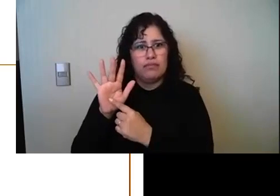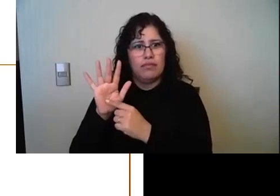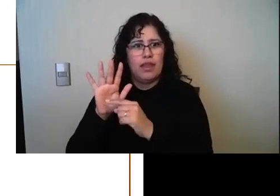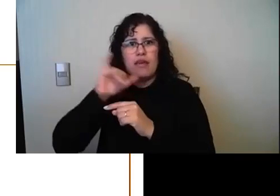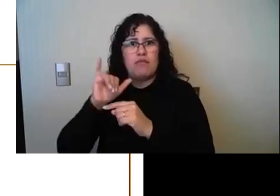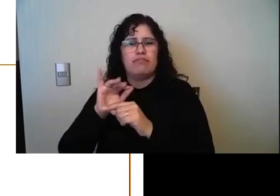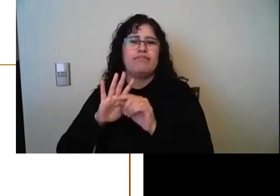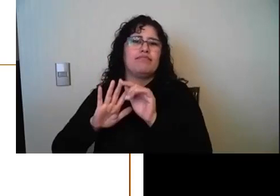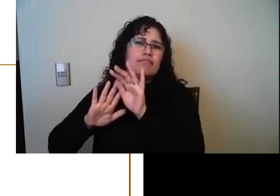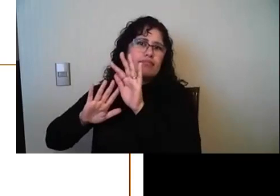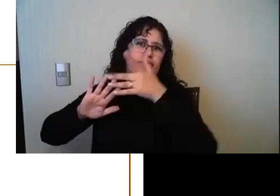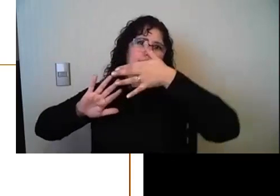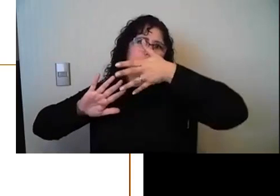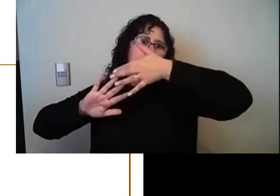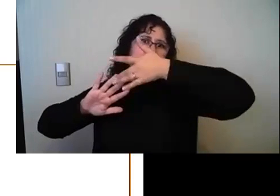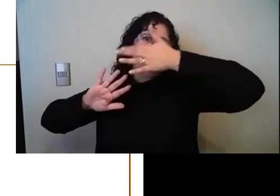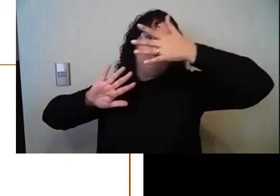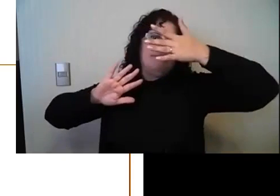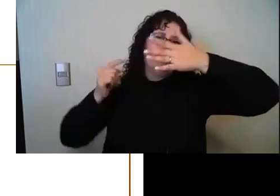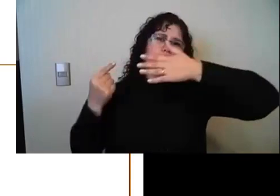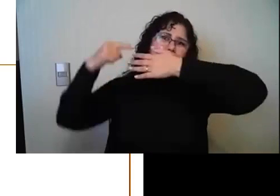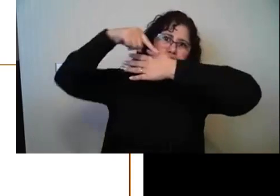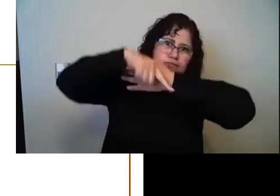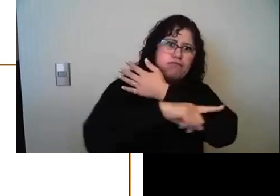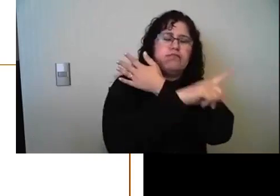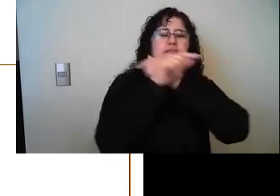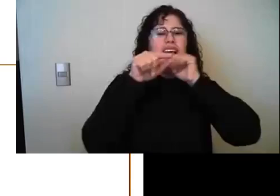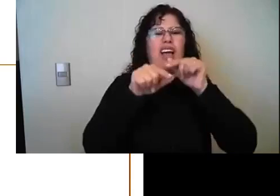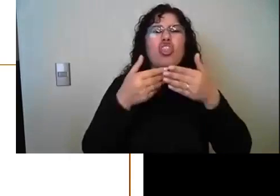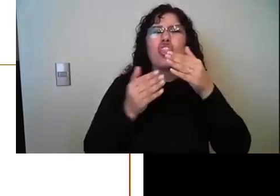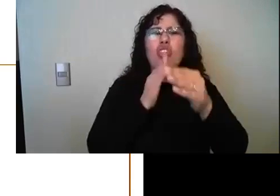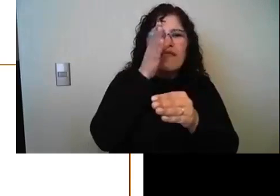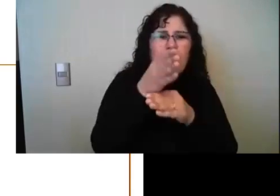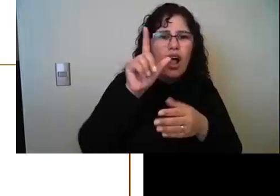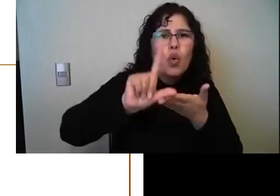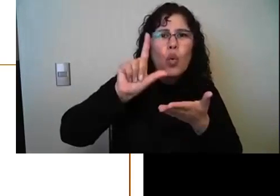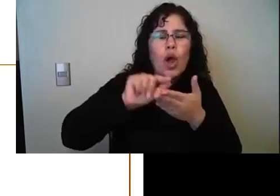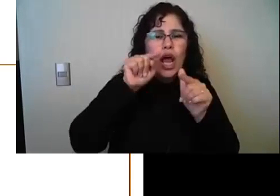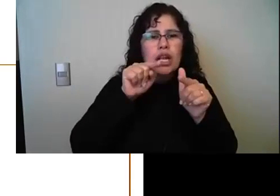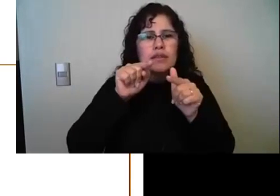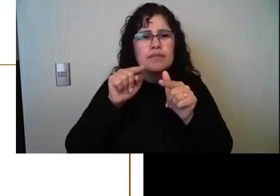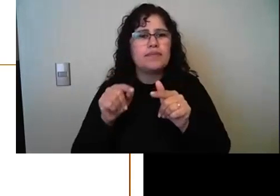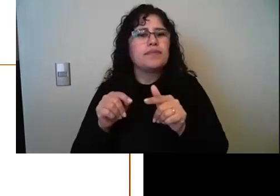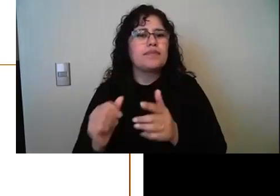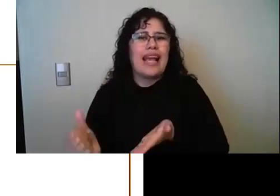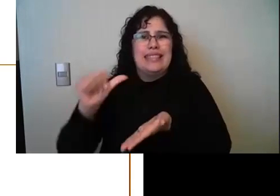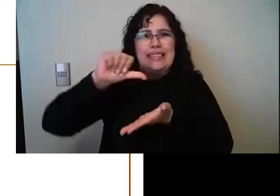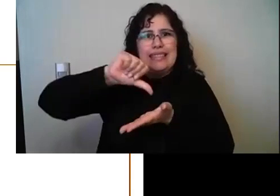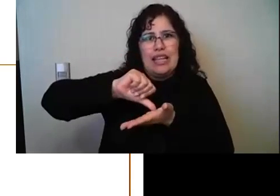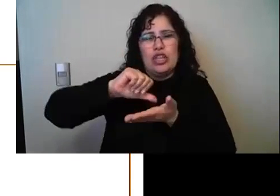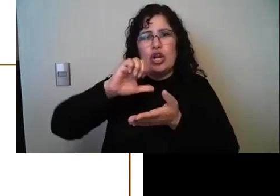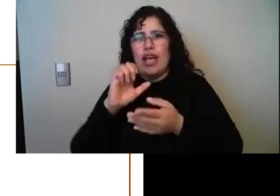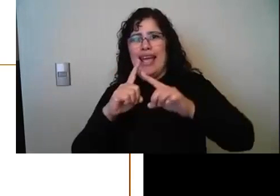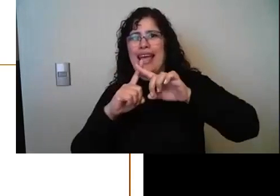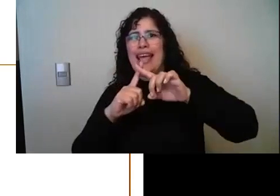transmite a este sector que corresponde a la región o el centro exteroceptivo,